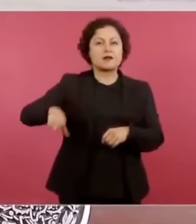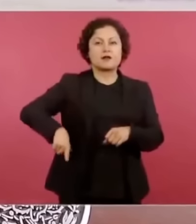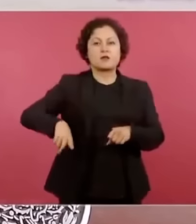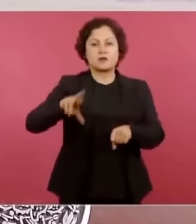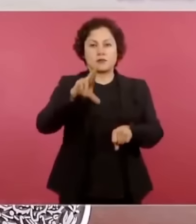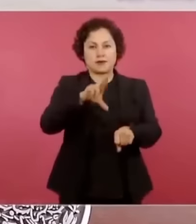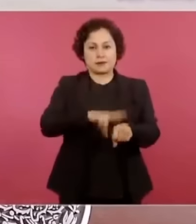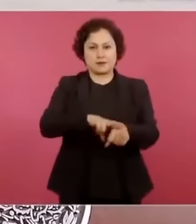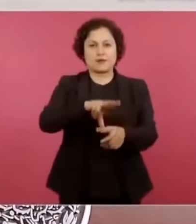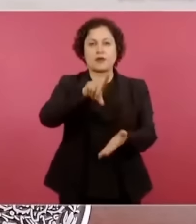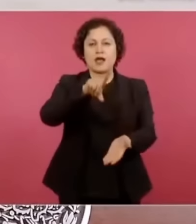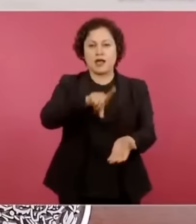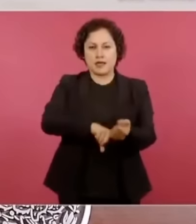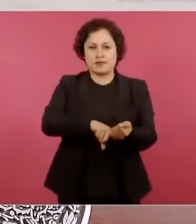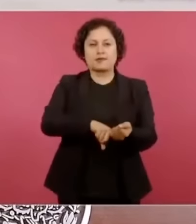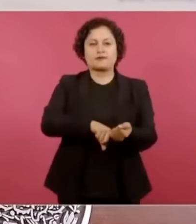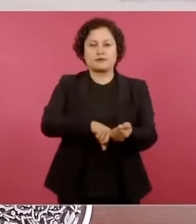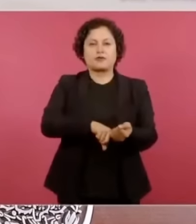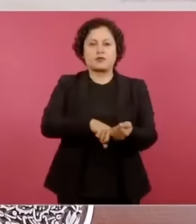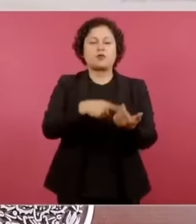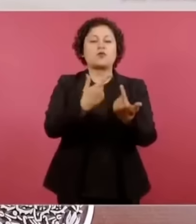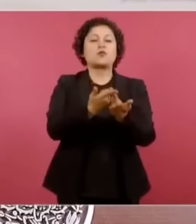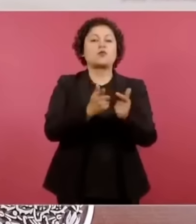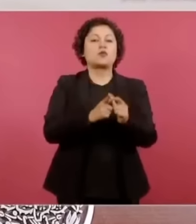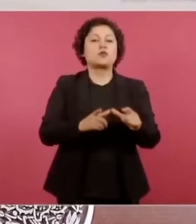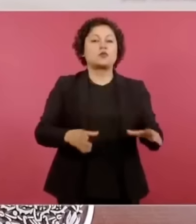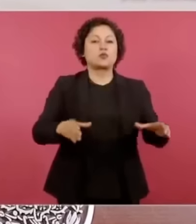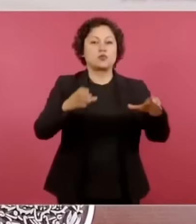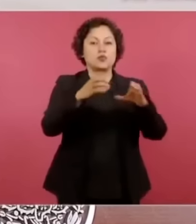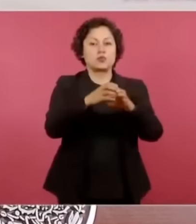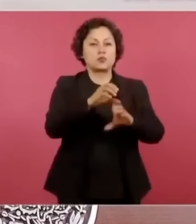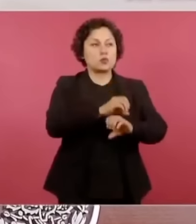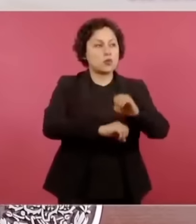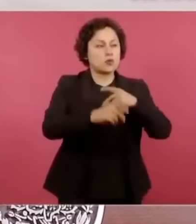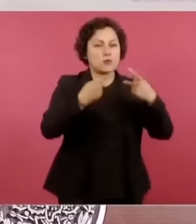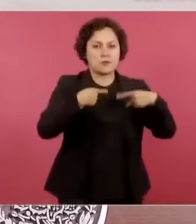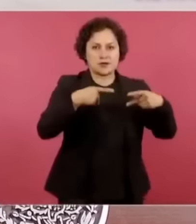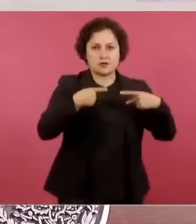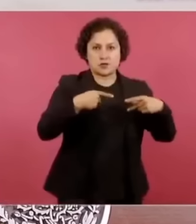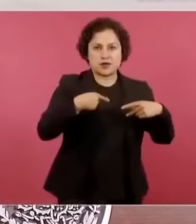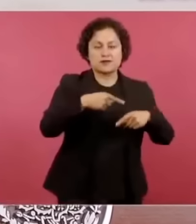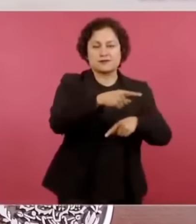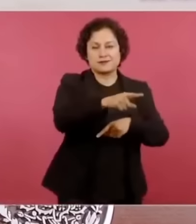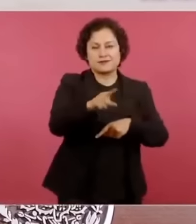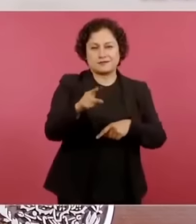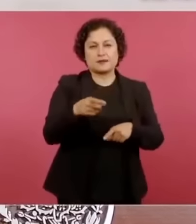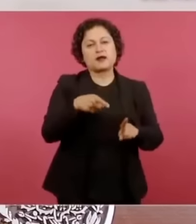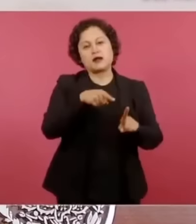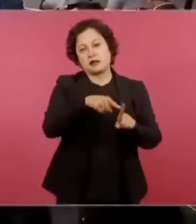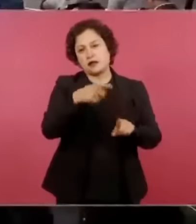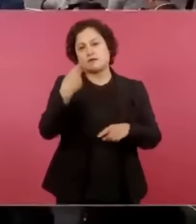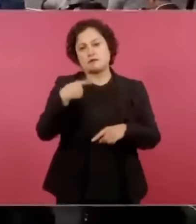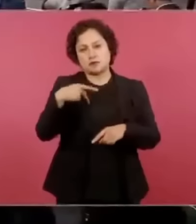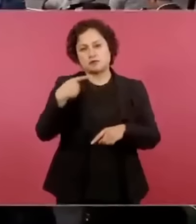movimiento obrero, pero además una gente preparada